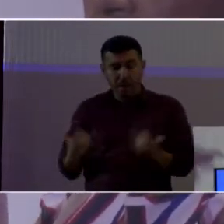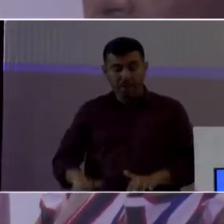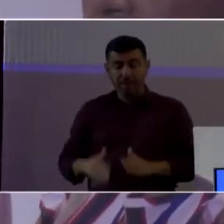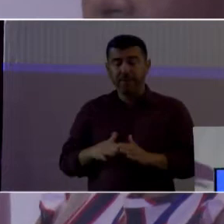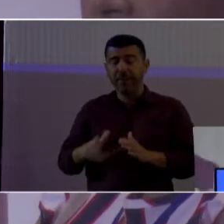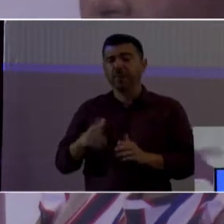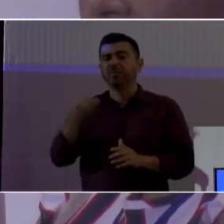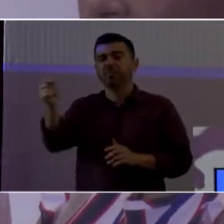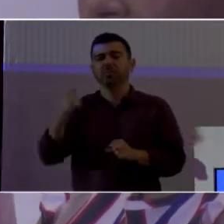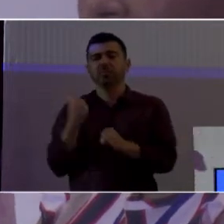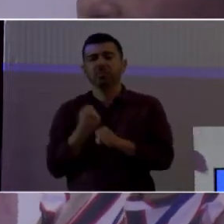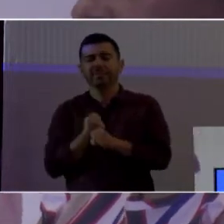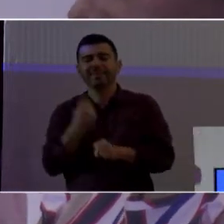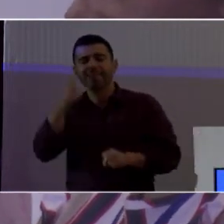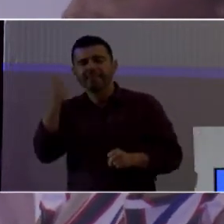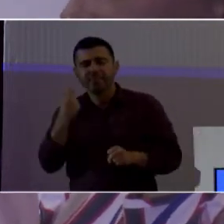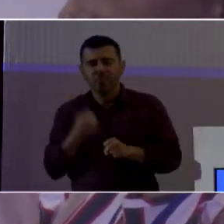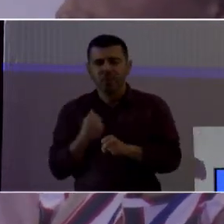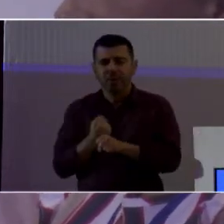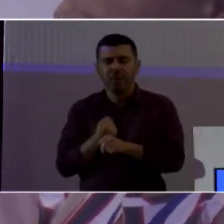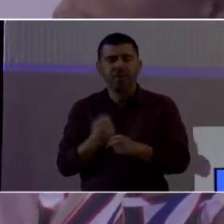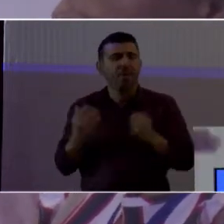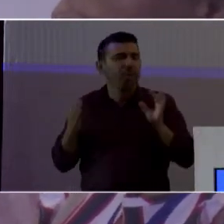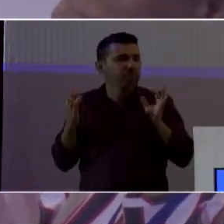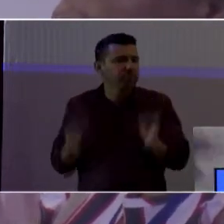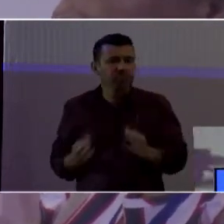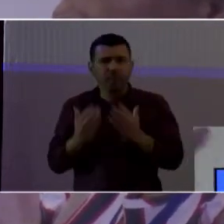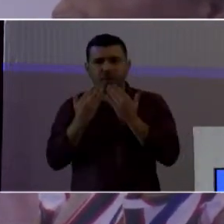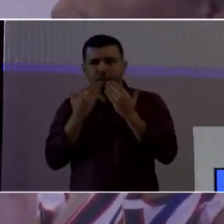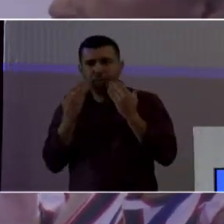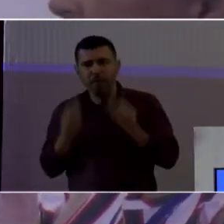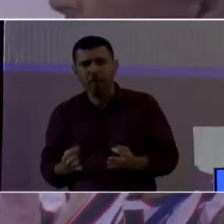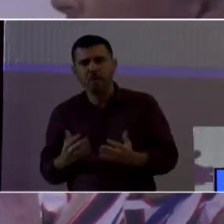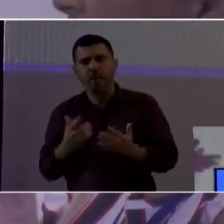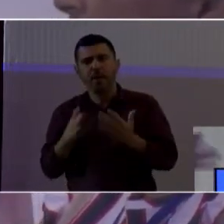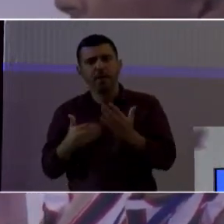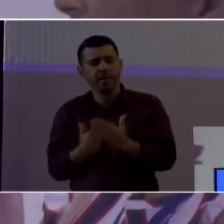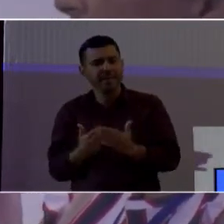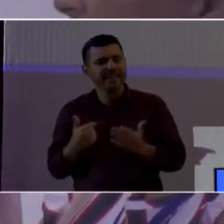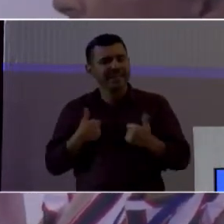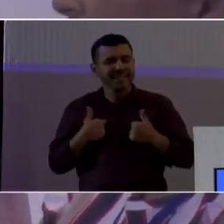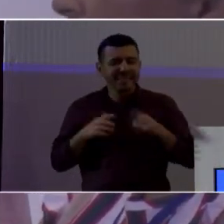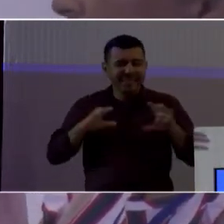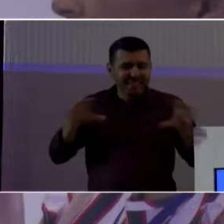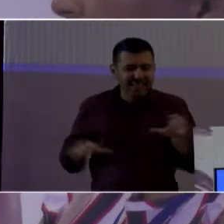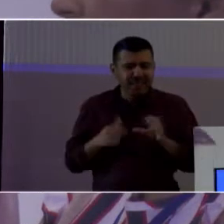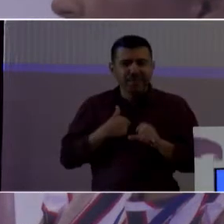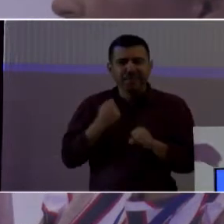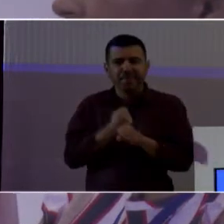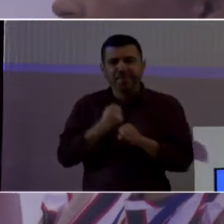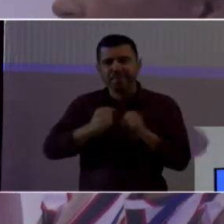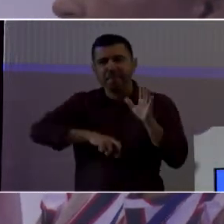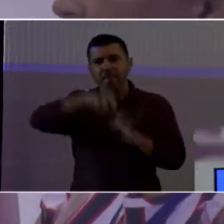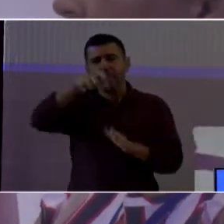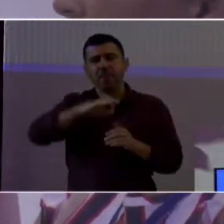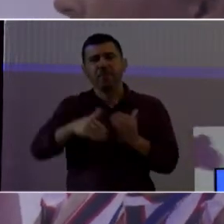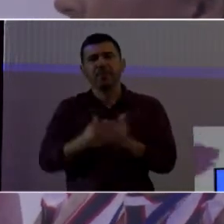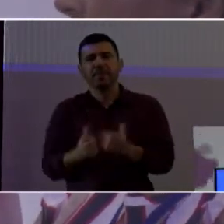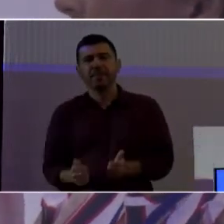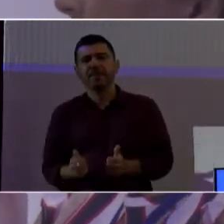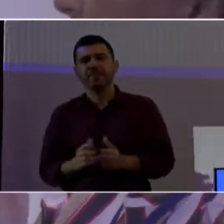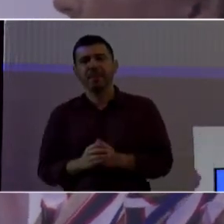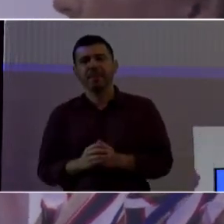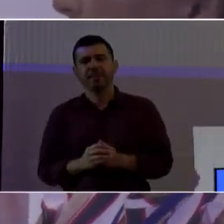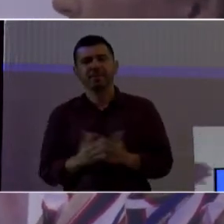buen trabajo. Un trabajo formal, un trabajo que les permita a ellos desarrollarse desde el punto de vista profesional, personal,